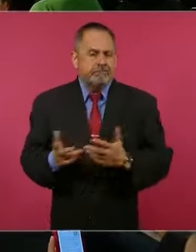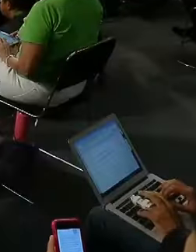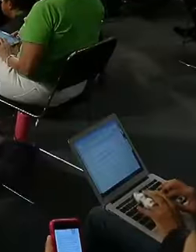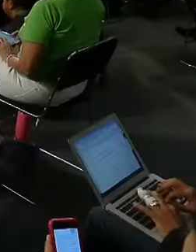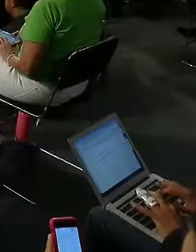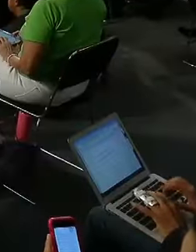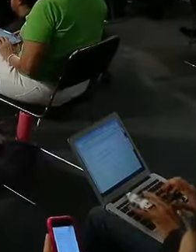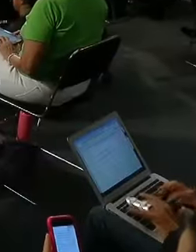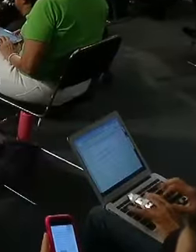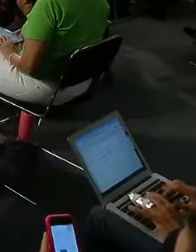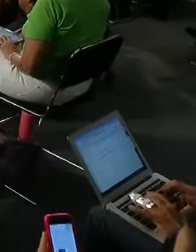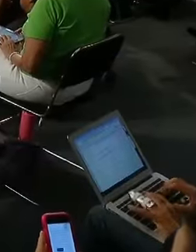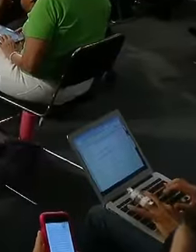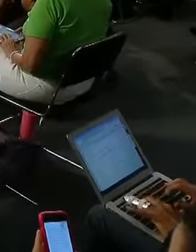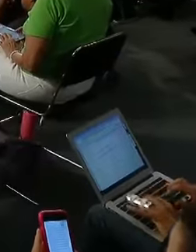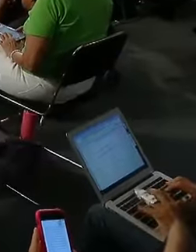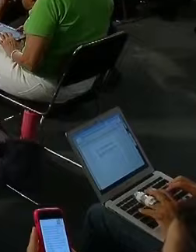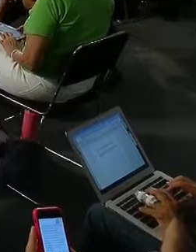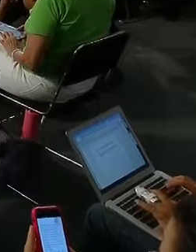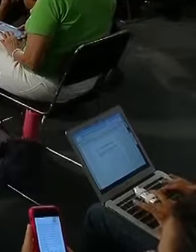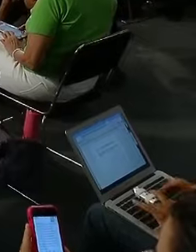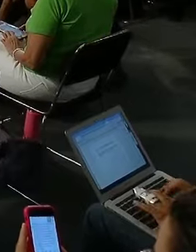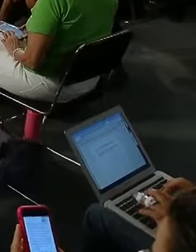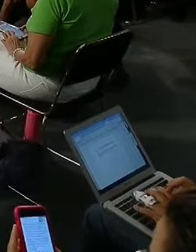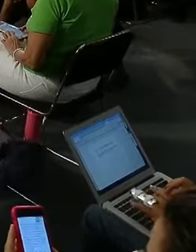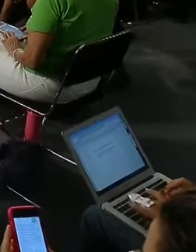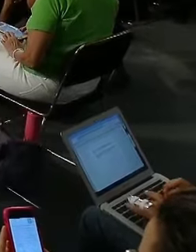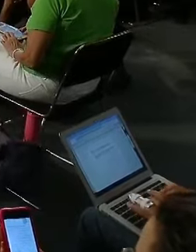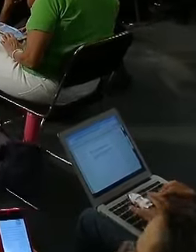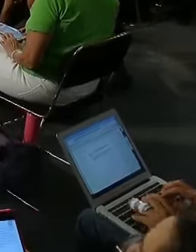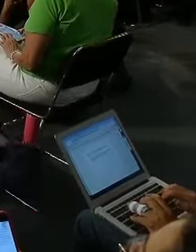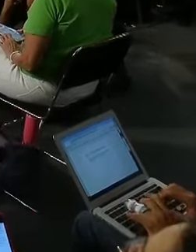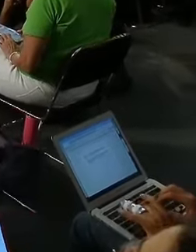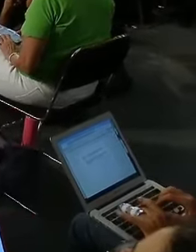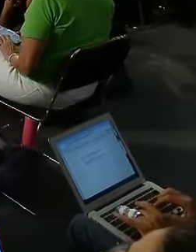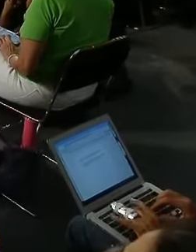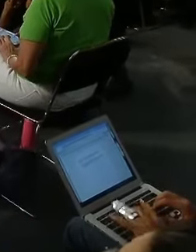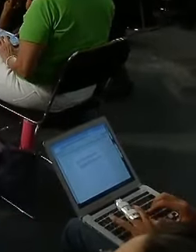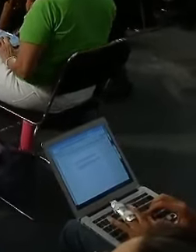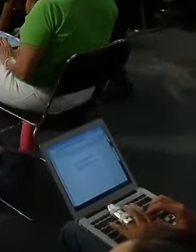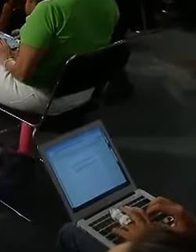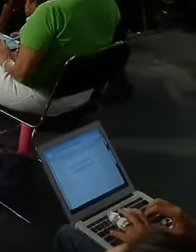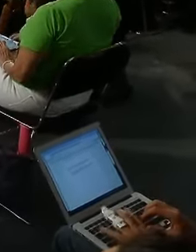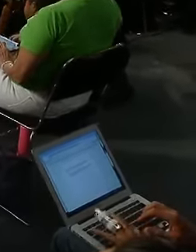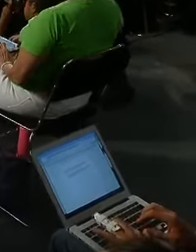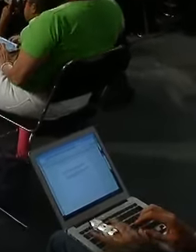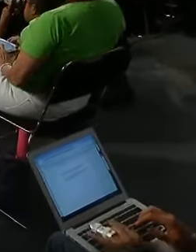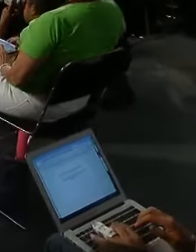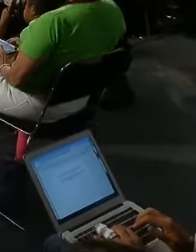bien muy bien eh Hasta diría requete